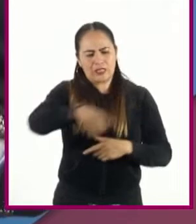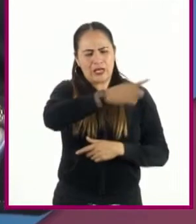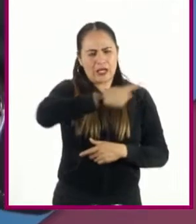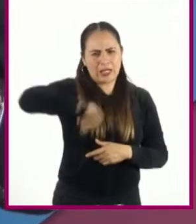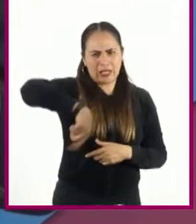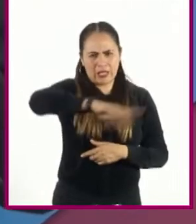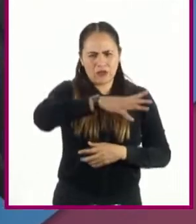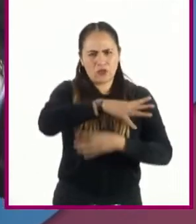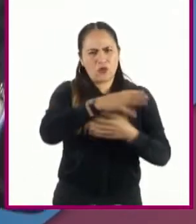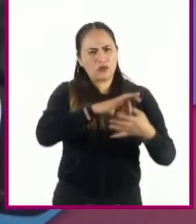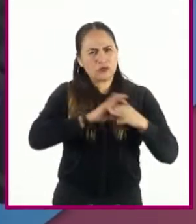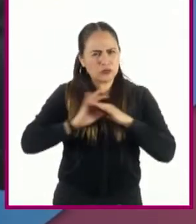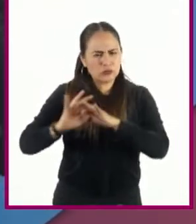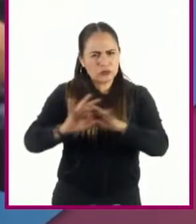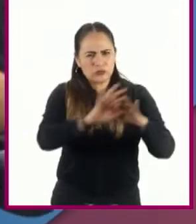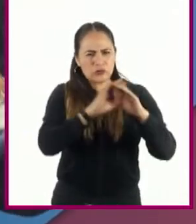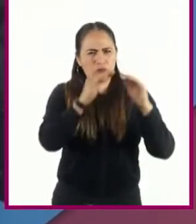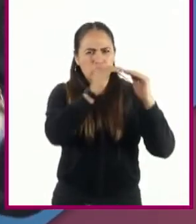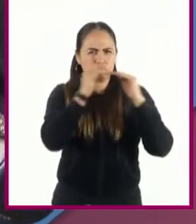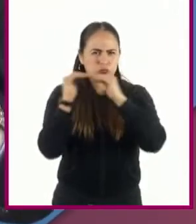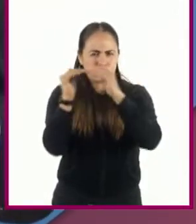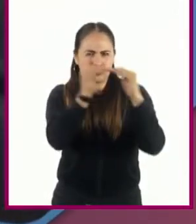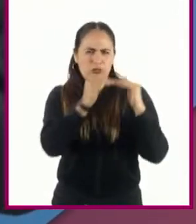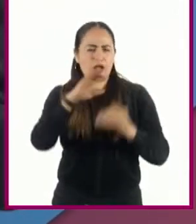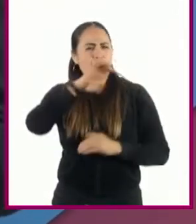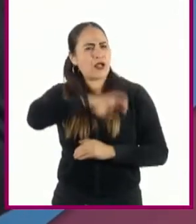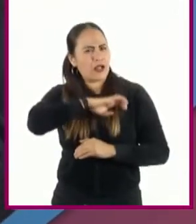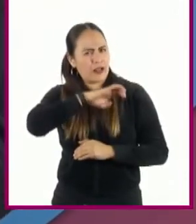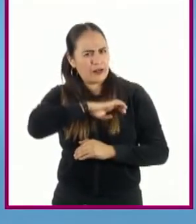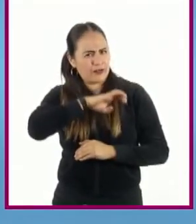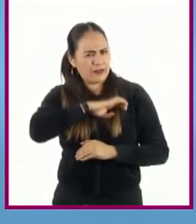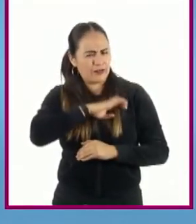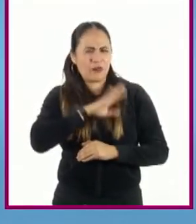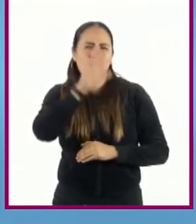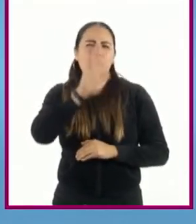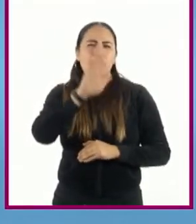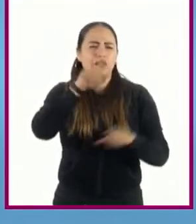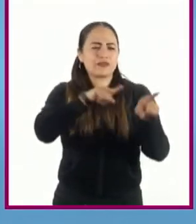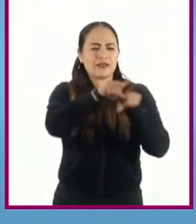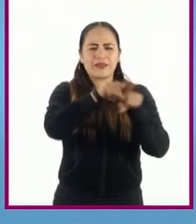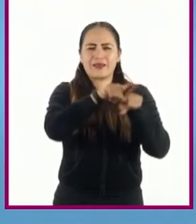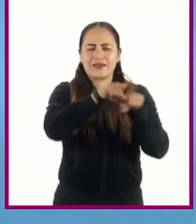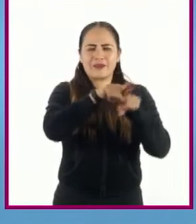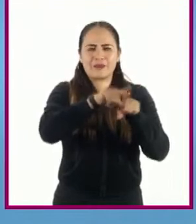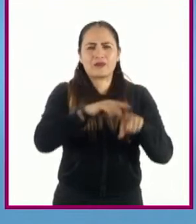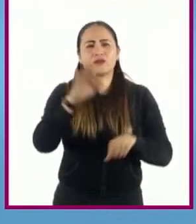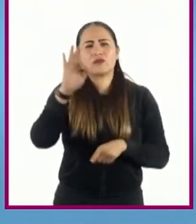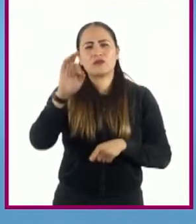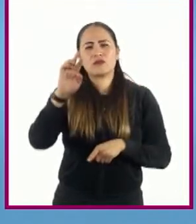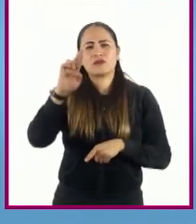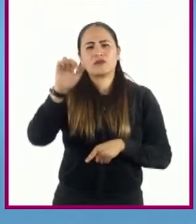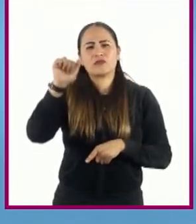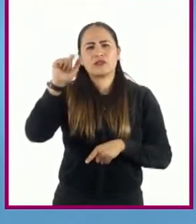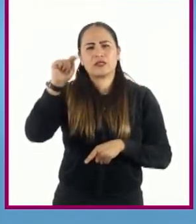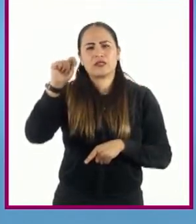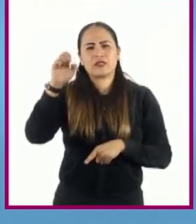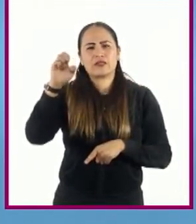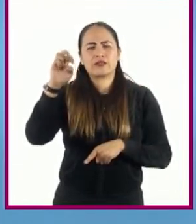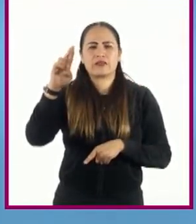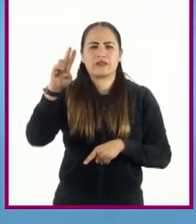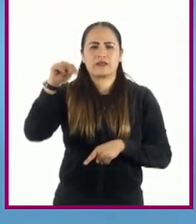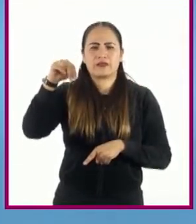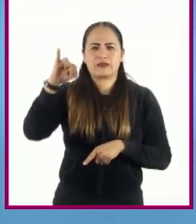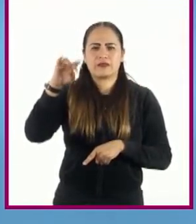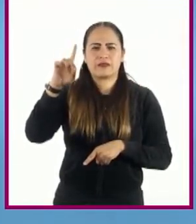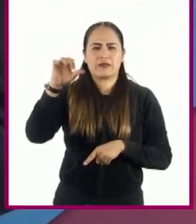referencia a la relación de igualdad y cariño que existe entre los hermanos. Fraternidad significa exactamente lo mismo